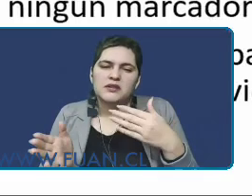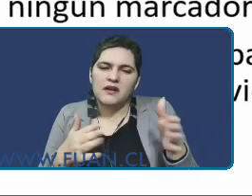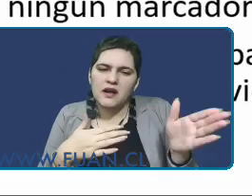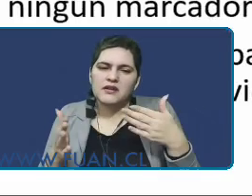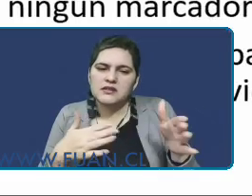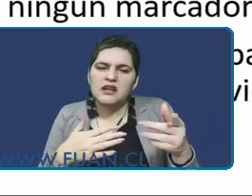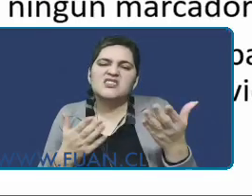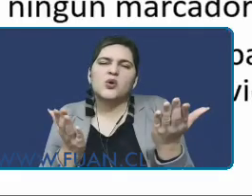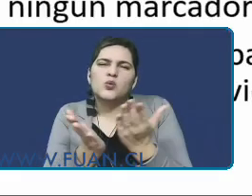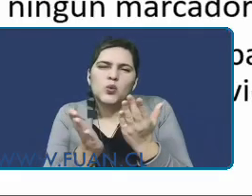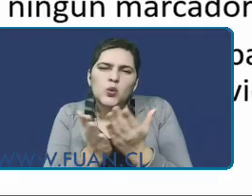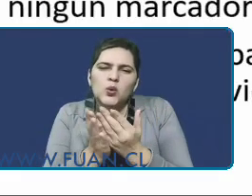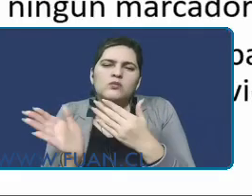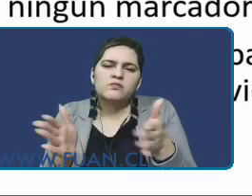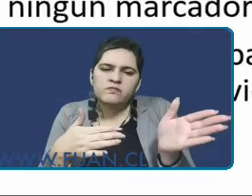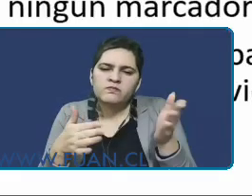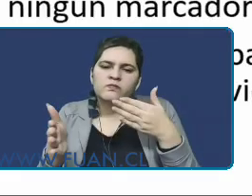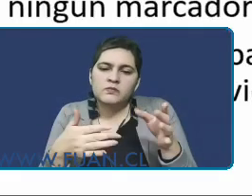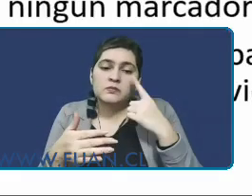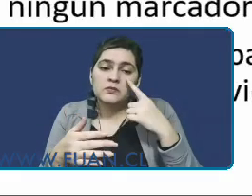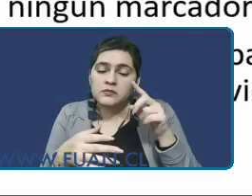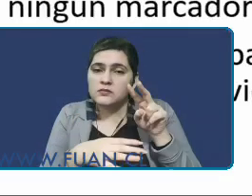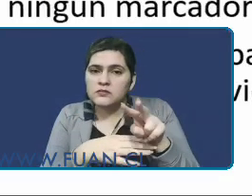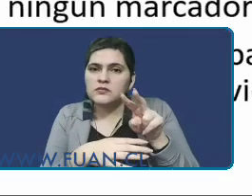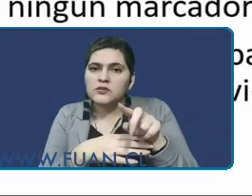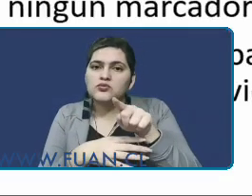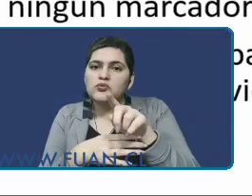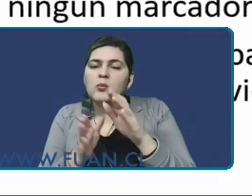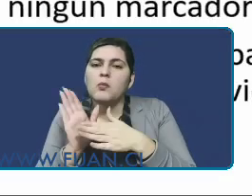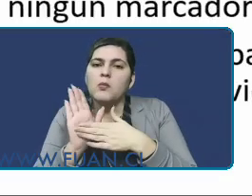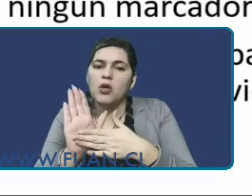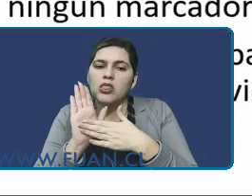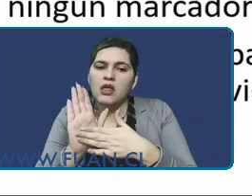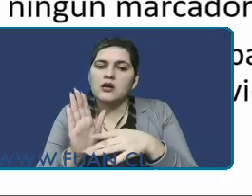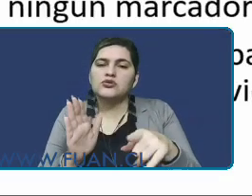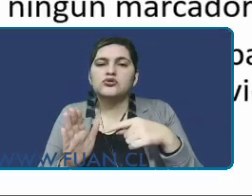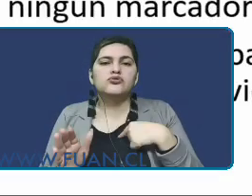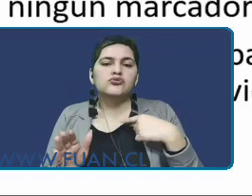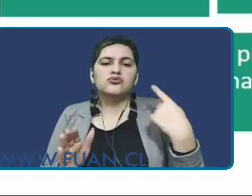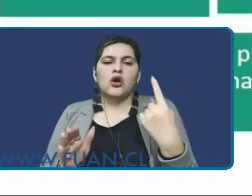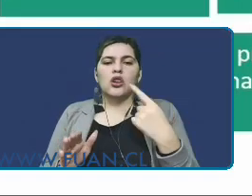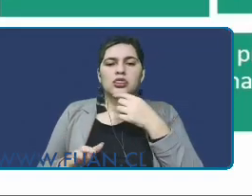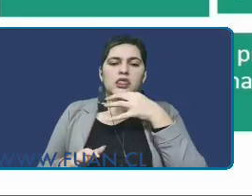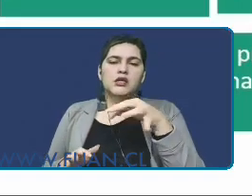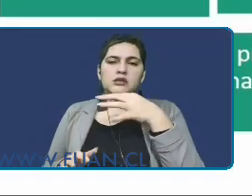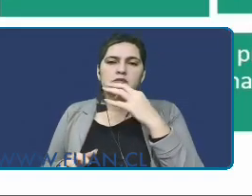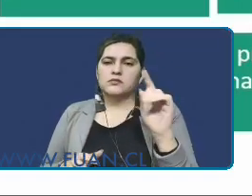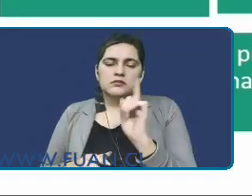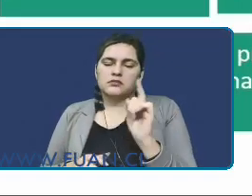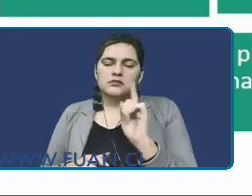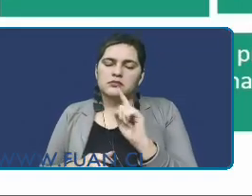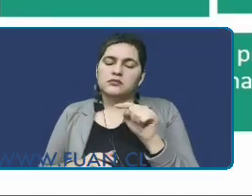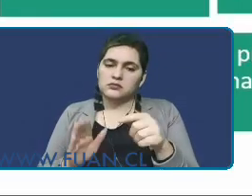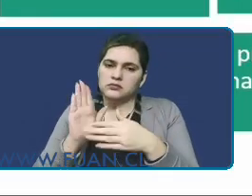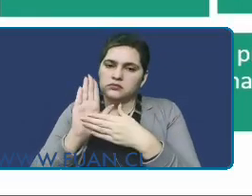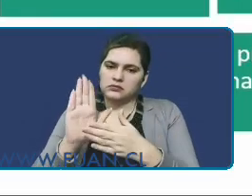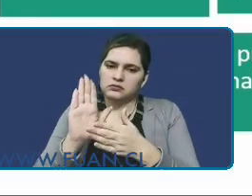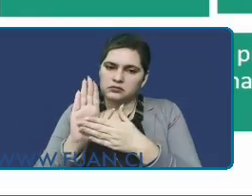cierto? Todos los estudios para mostrarles que no es que uno lo diga porque sí, sino que hay evidencia que dice que